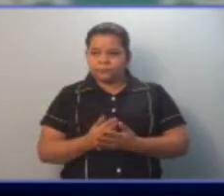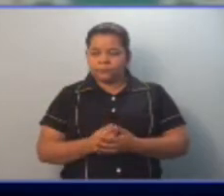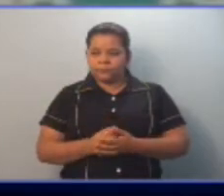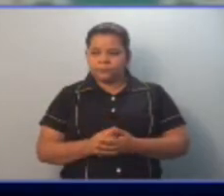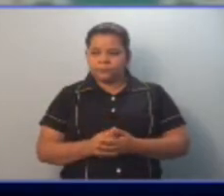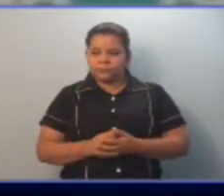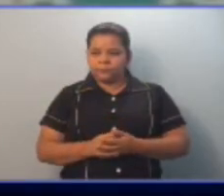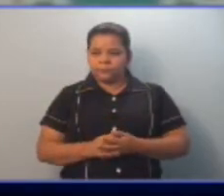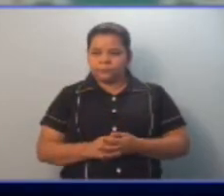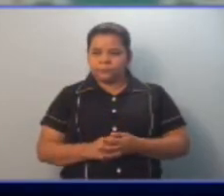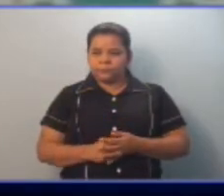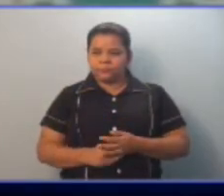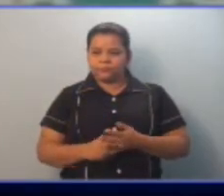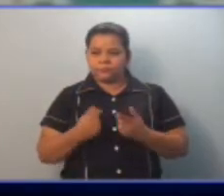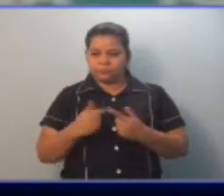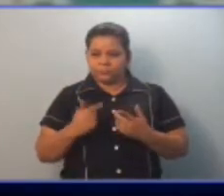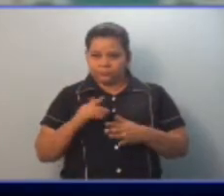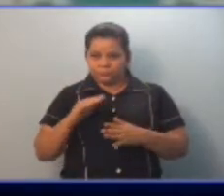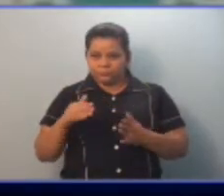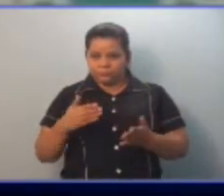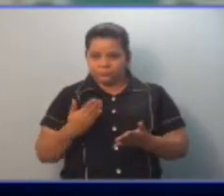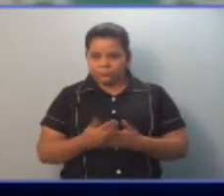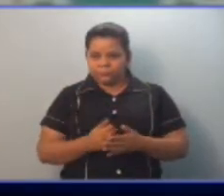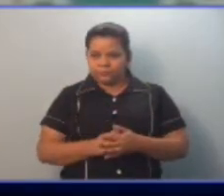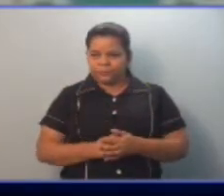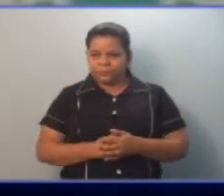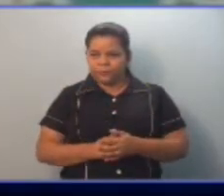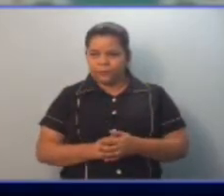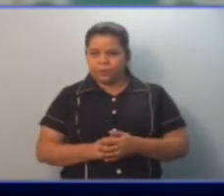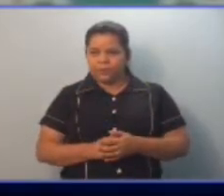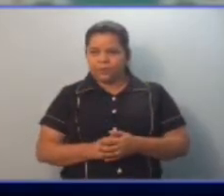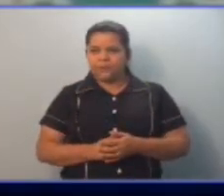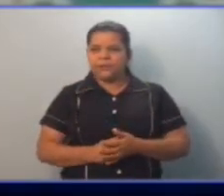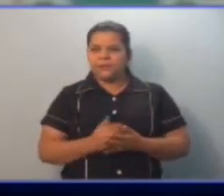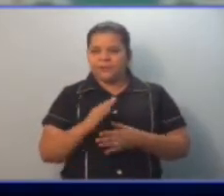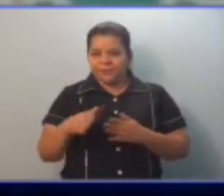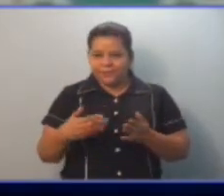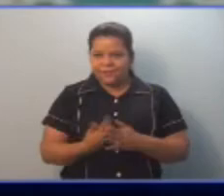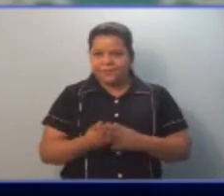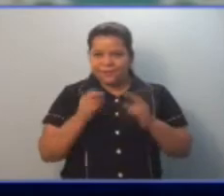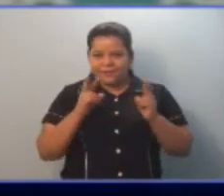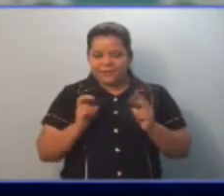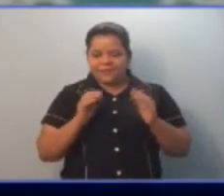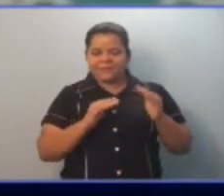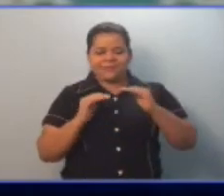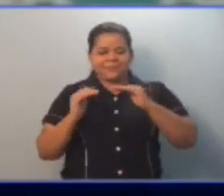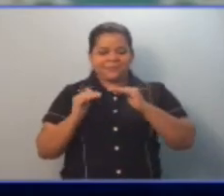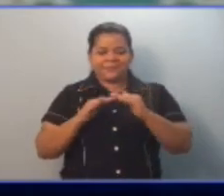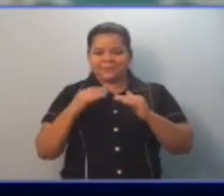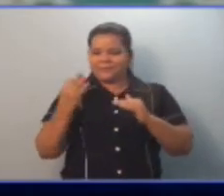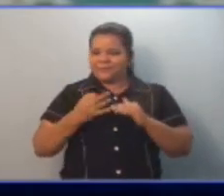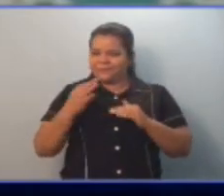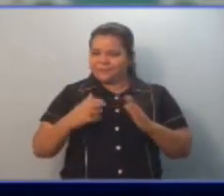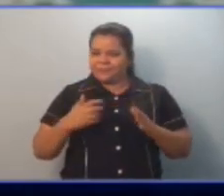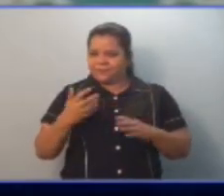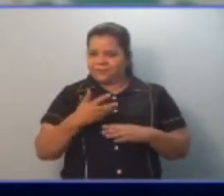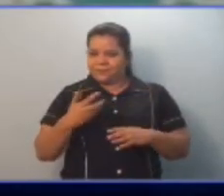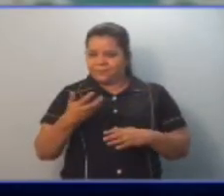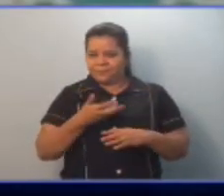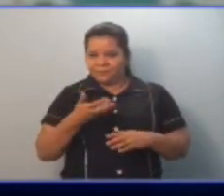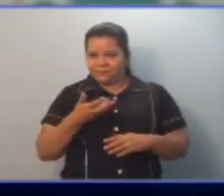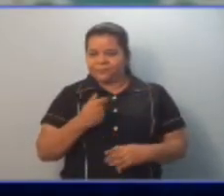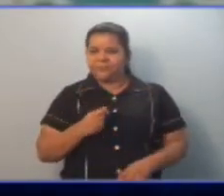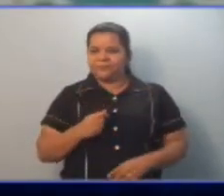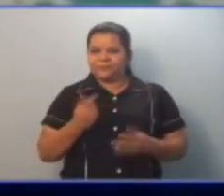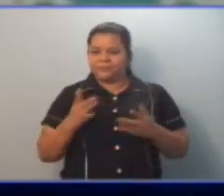eso es por cuestiones de igualdad, pues eso es necesario que los tribunales lo tengan